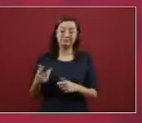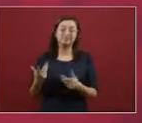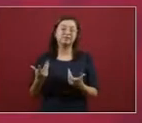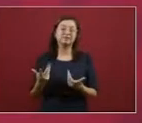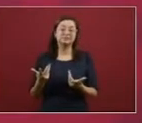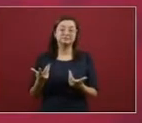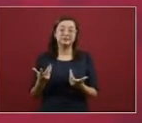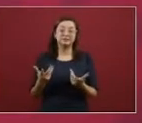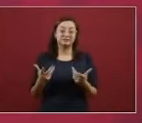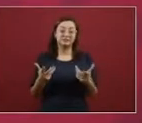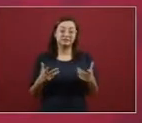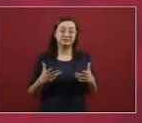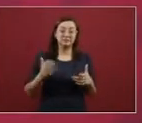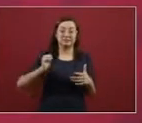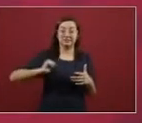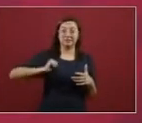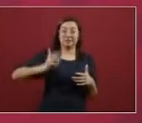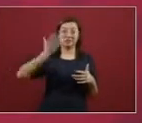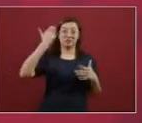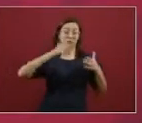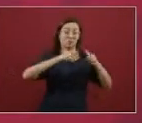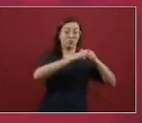los viviste entonces